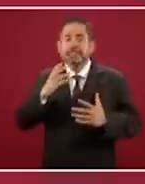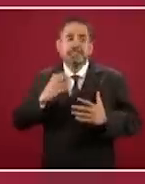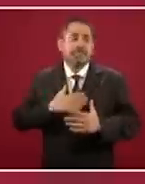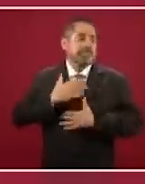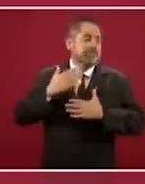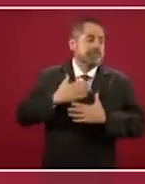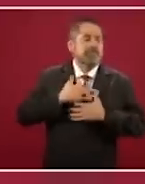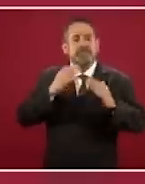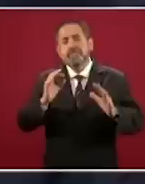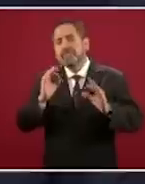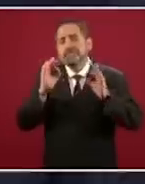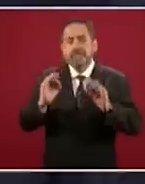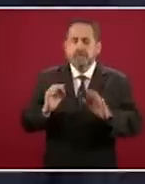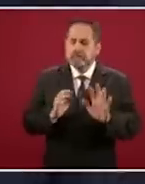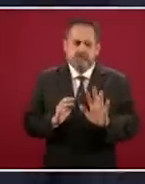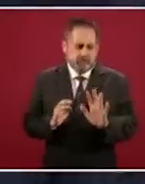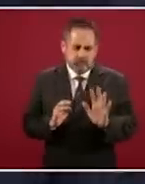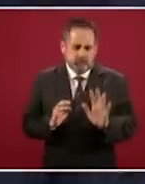campanas,